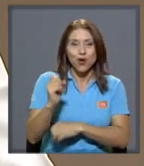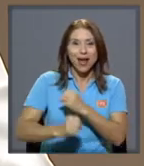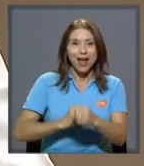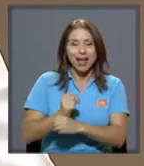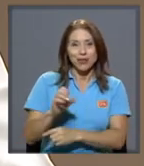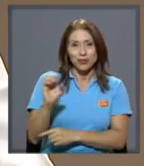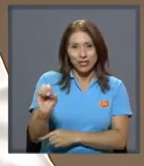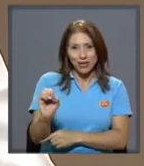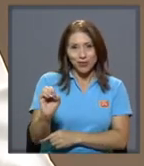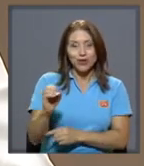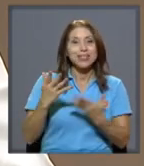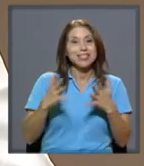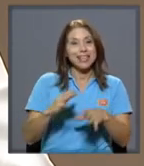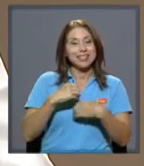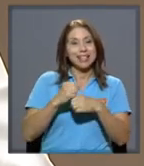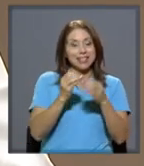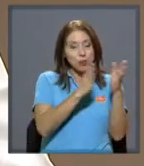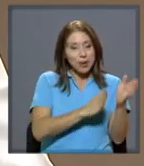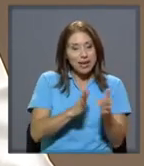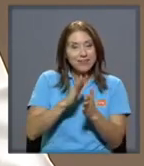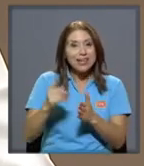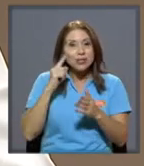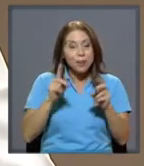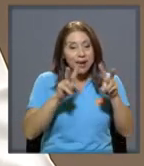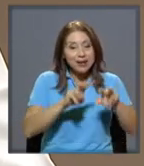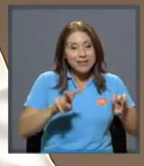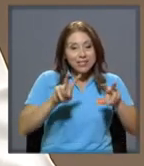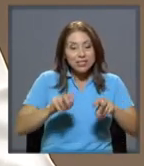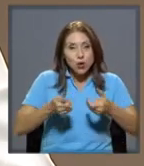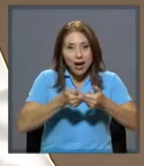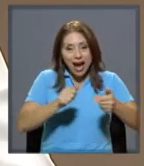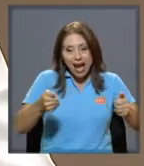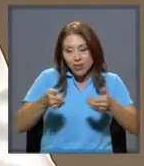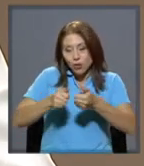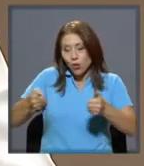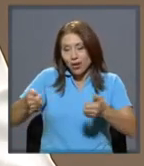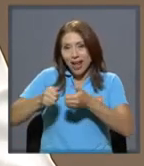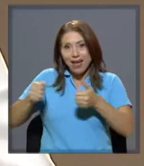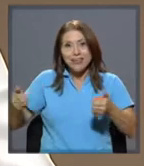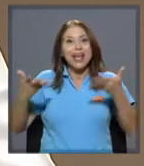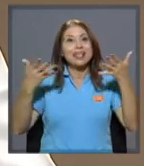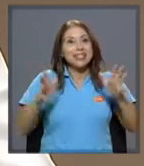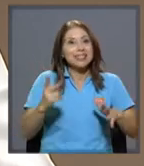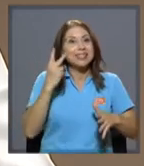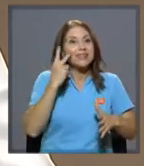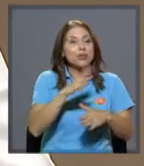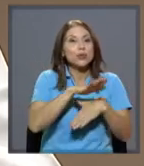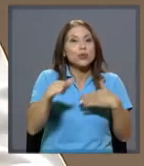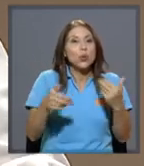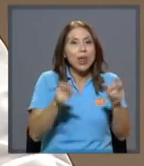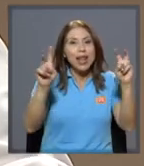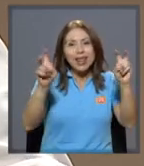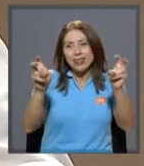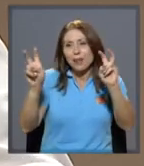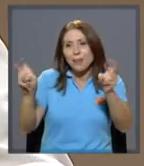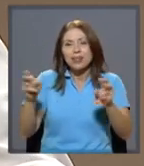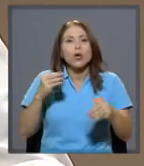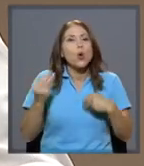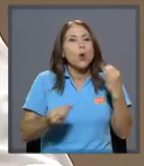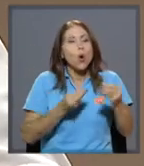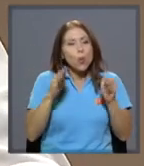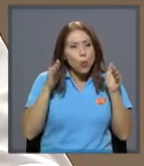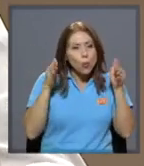la planificación para la revisión cartográfica, se está viendo toda la temática, cómo se van a abordar la temática de etnia,